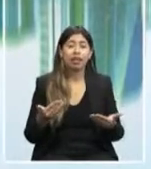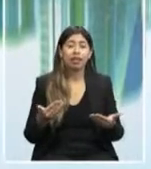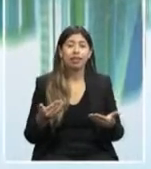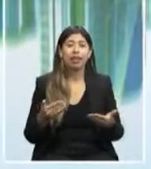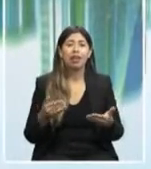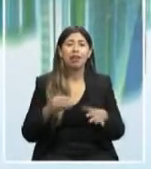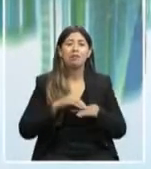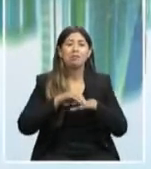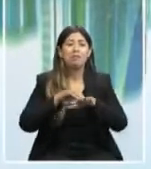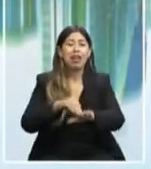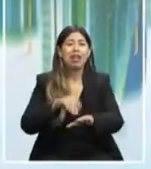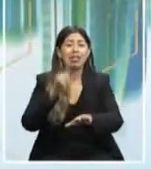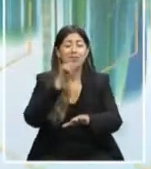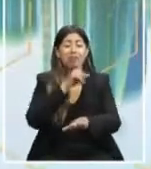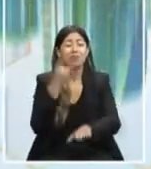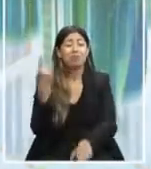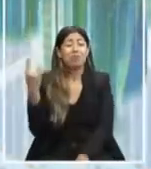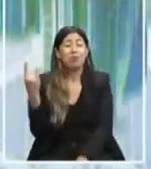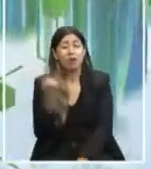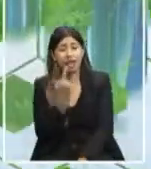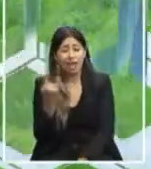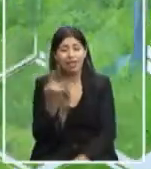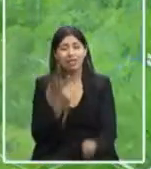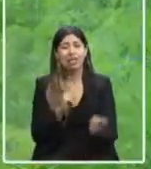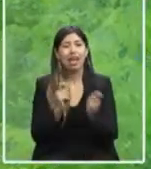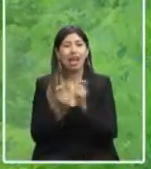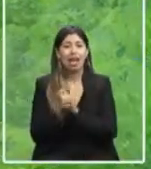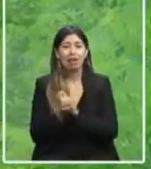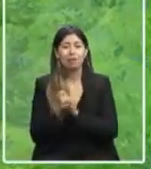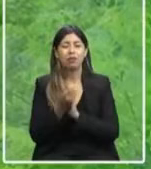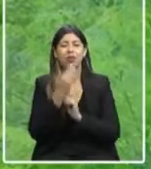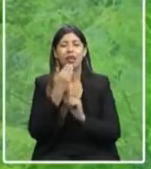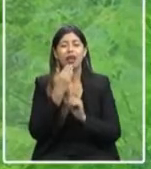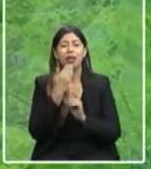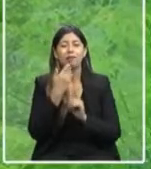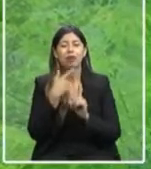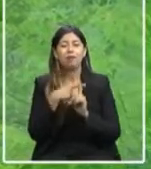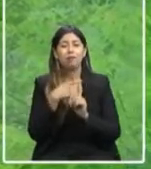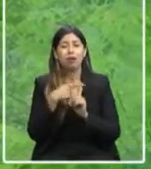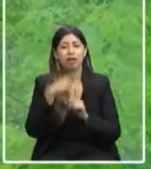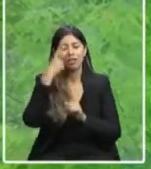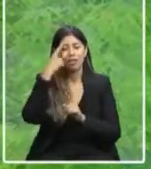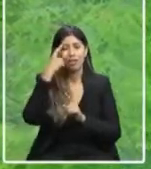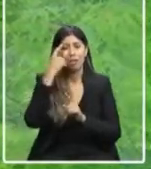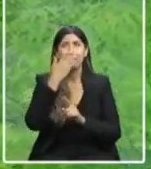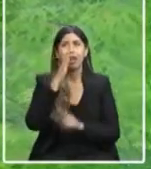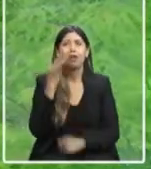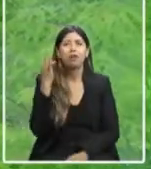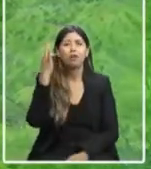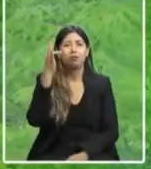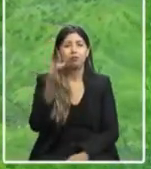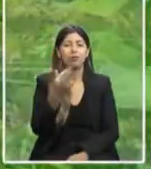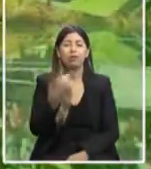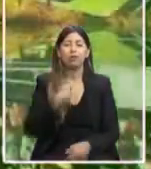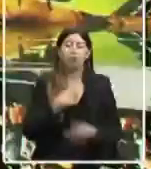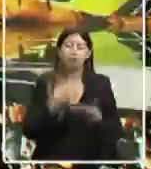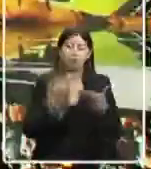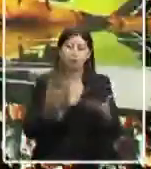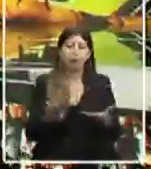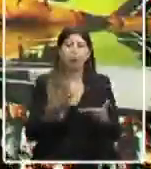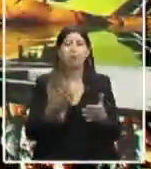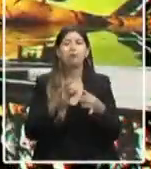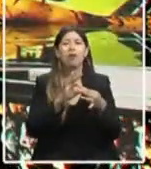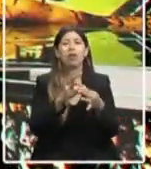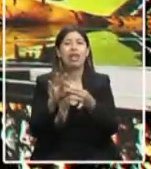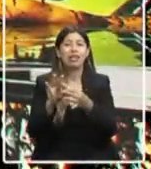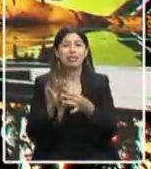con este mensaje de urgencia, de cambio y de positividad en un mejor mañana, los dejo. Muchísimas